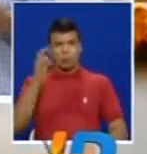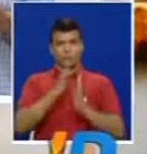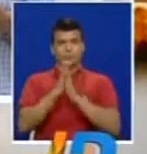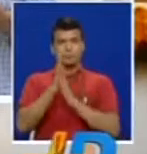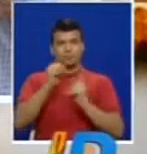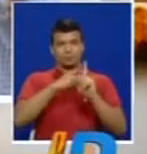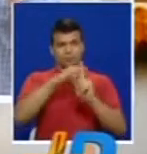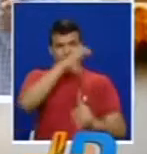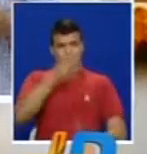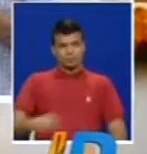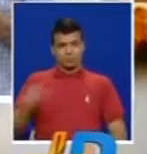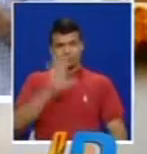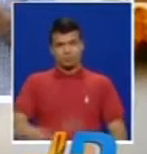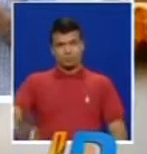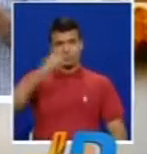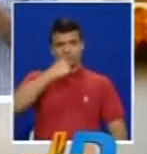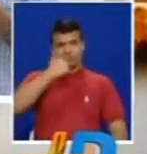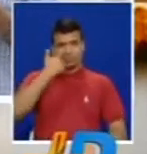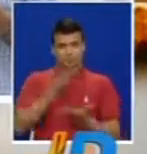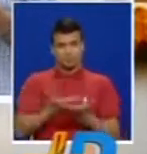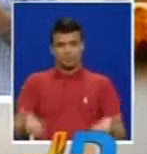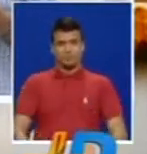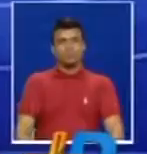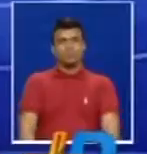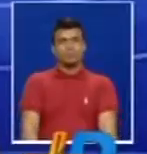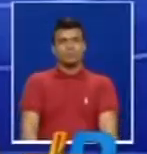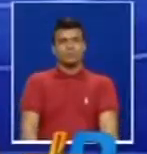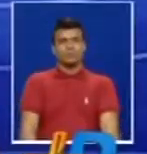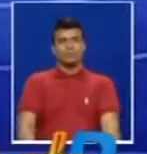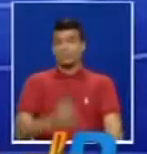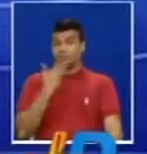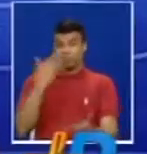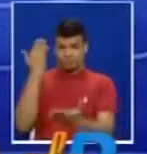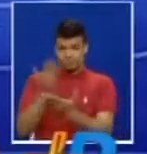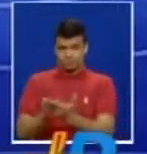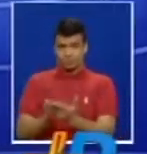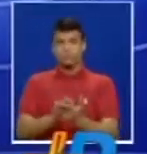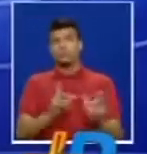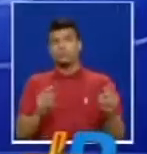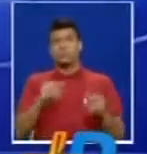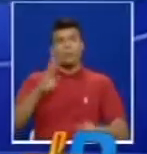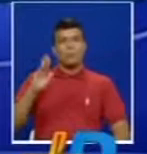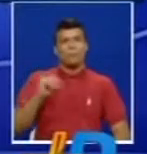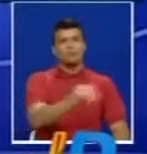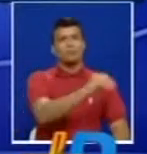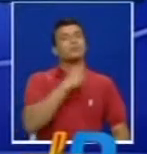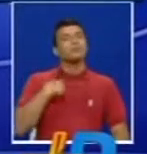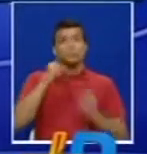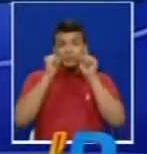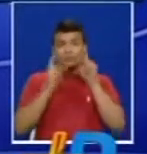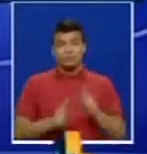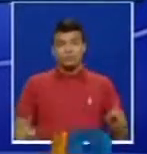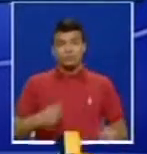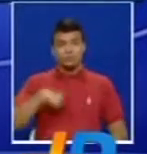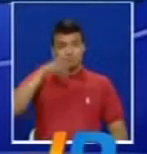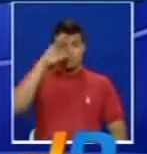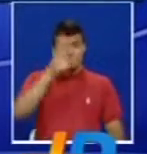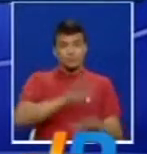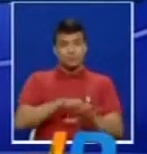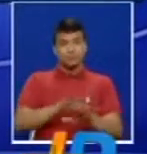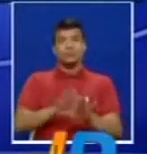Noticiero Más Pacífico, donde la región es noticia. Nicolás, gracias. Y en Buenaventura, las autoridades adoptaron